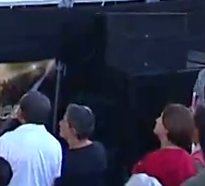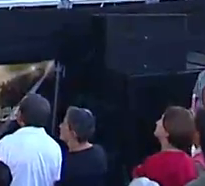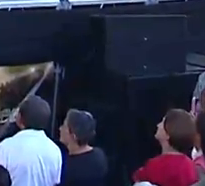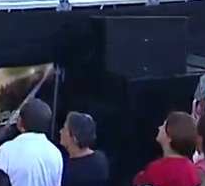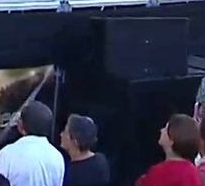imaginan es que no sé